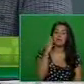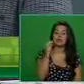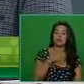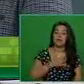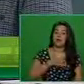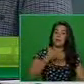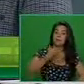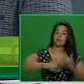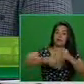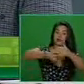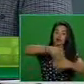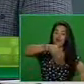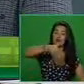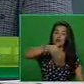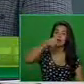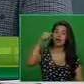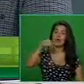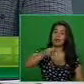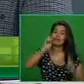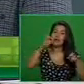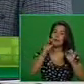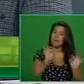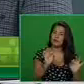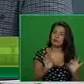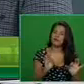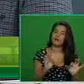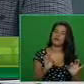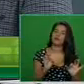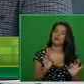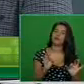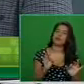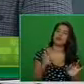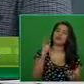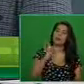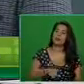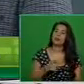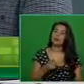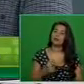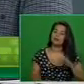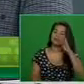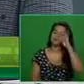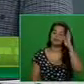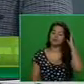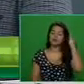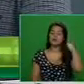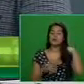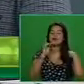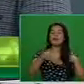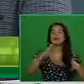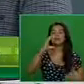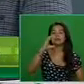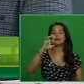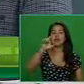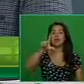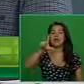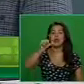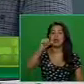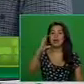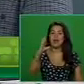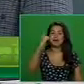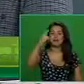Mercosur en este tema en particular, que incluso la propia CELAC, la Comunidad Económica